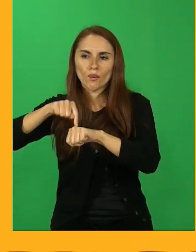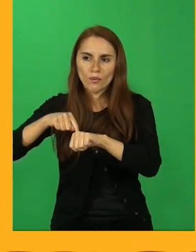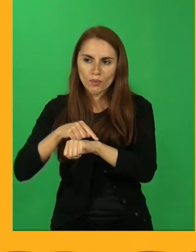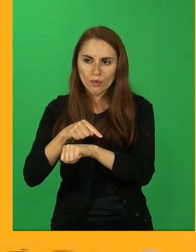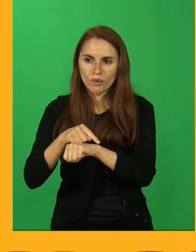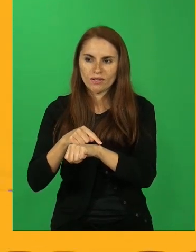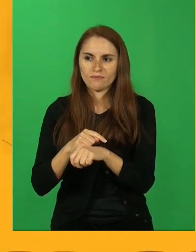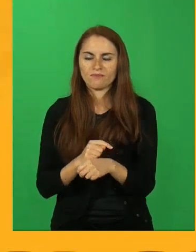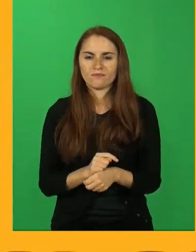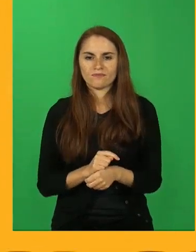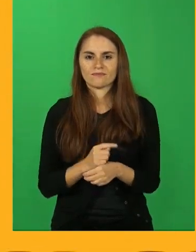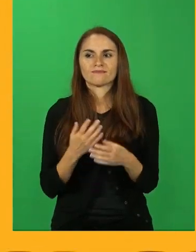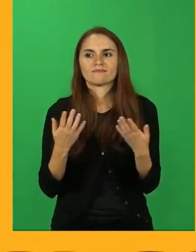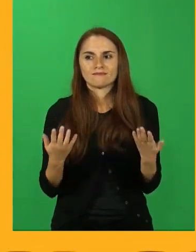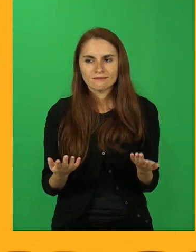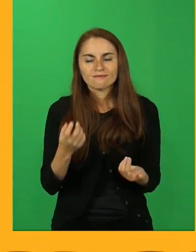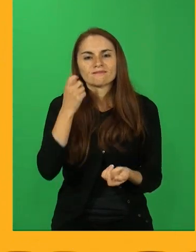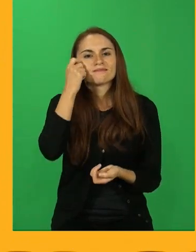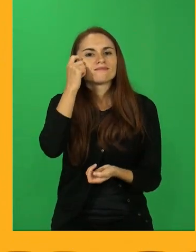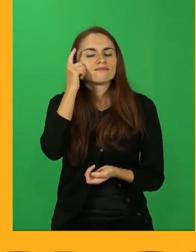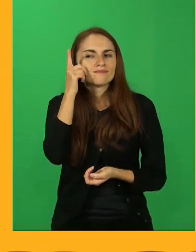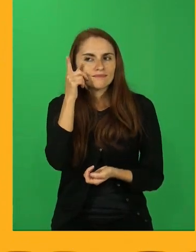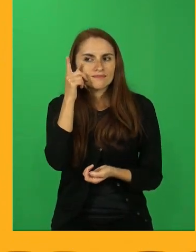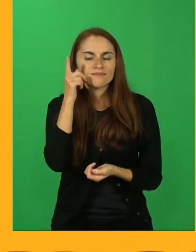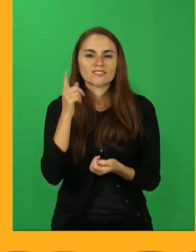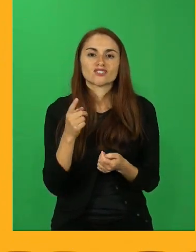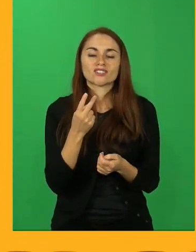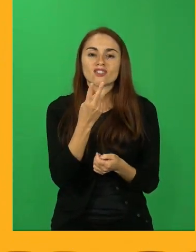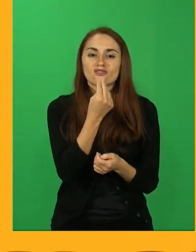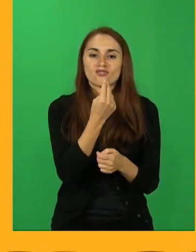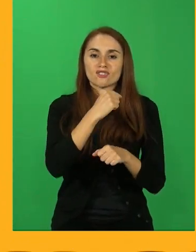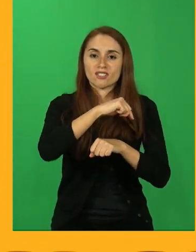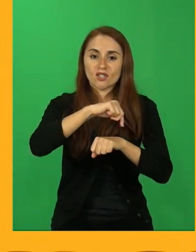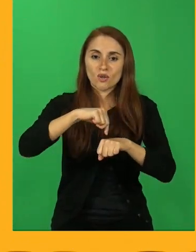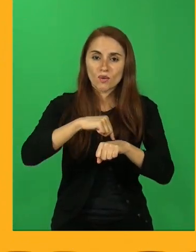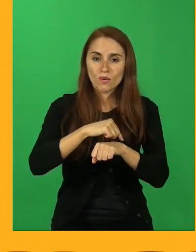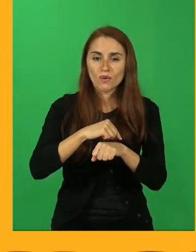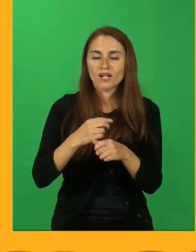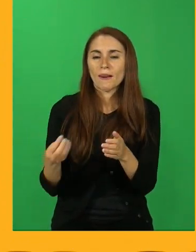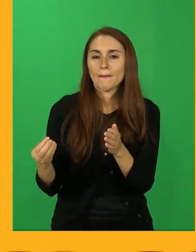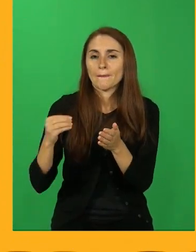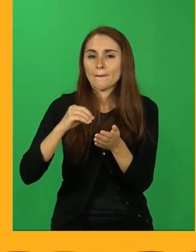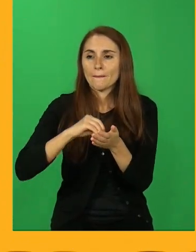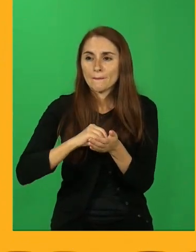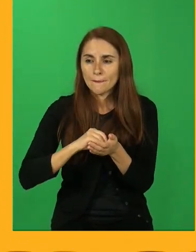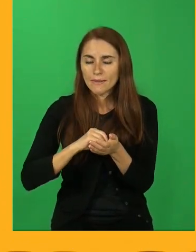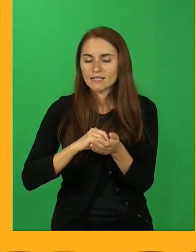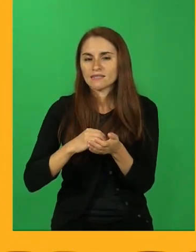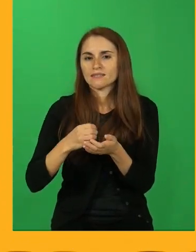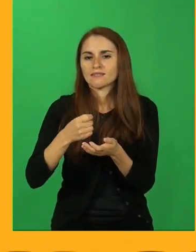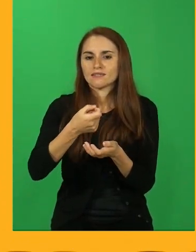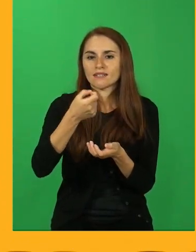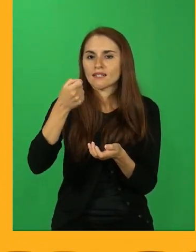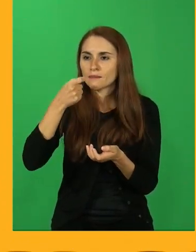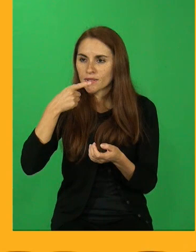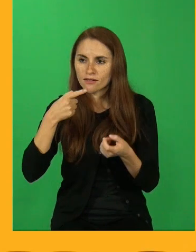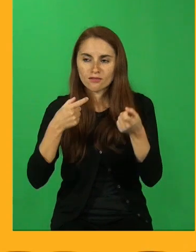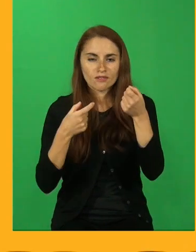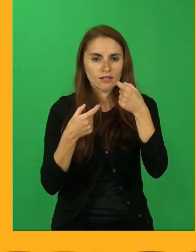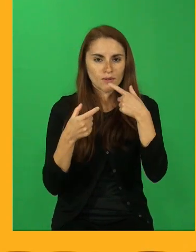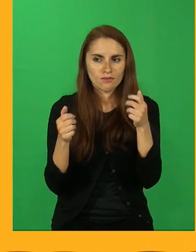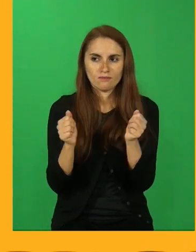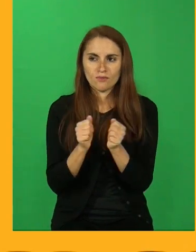horas. Y ya sabemos que esas son 12 horas más en las que se toman los